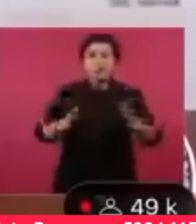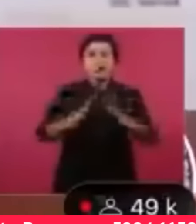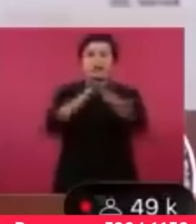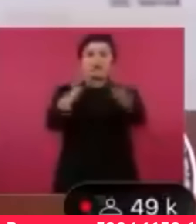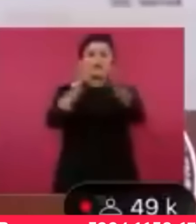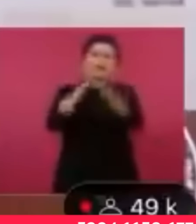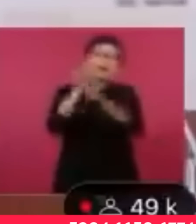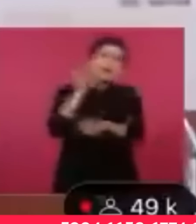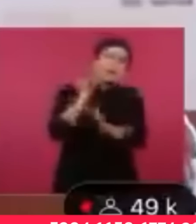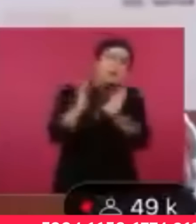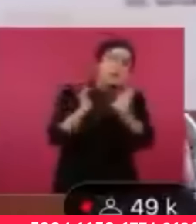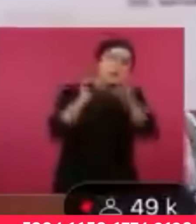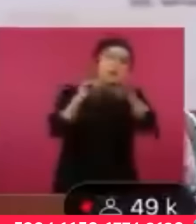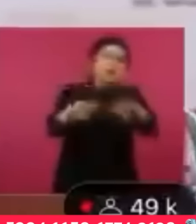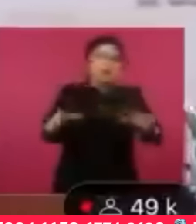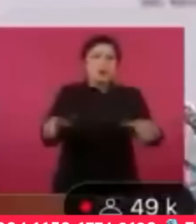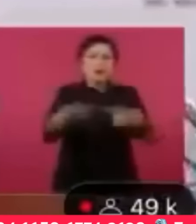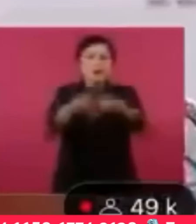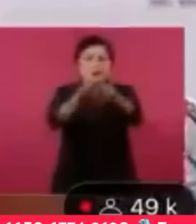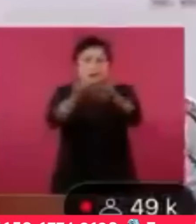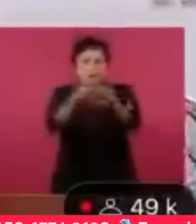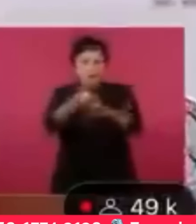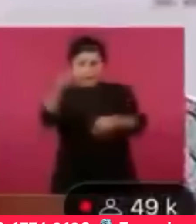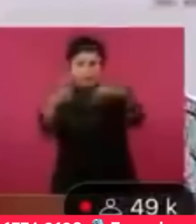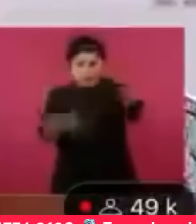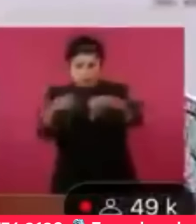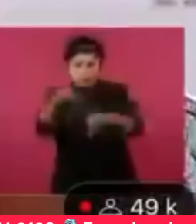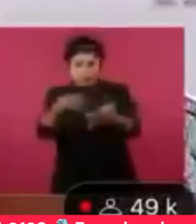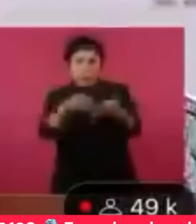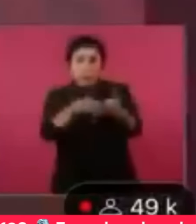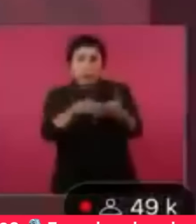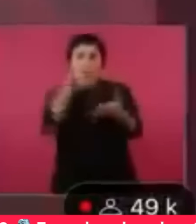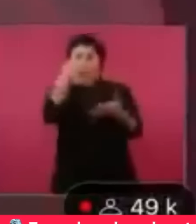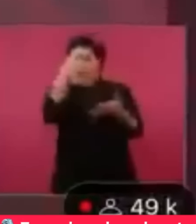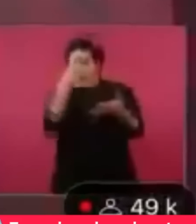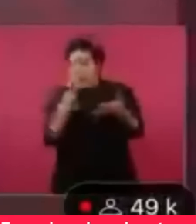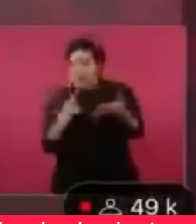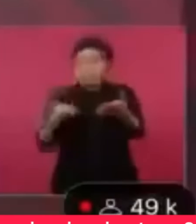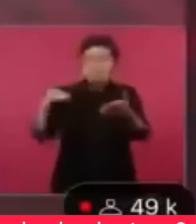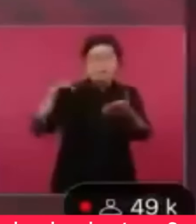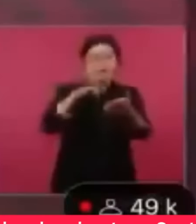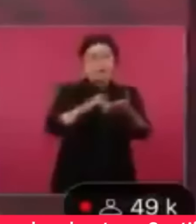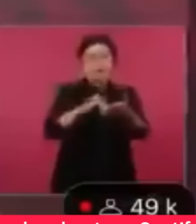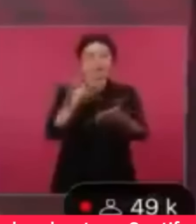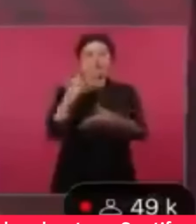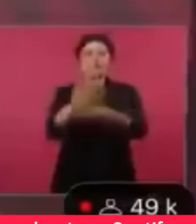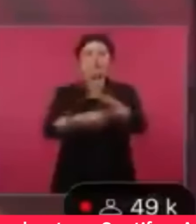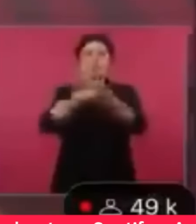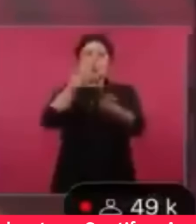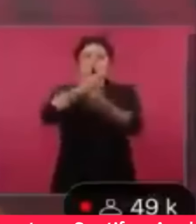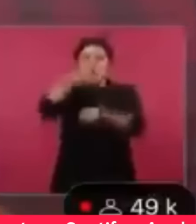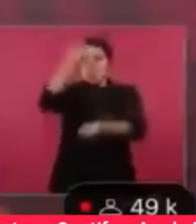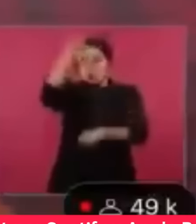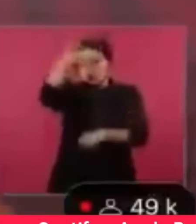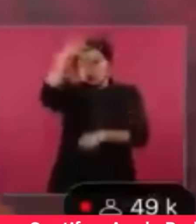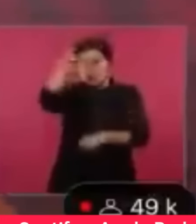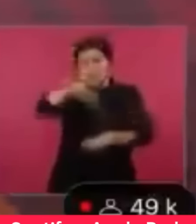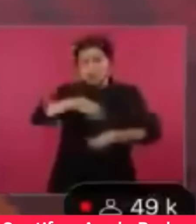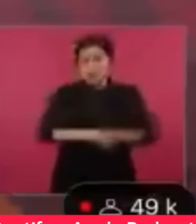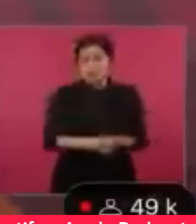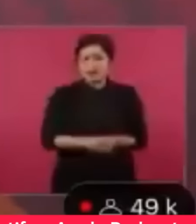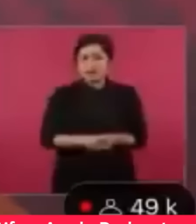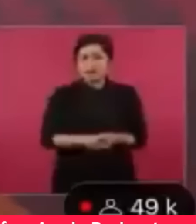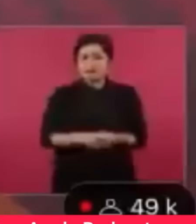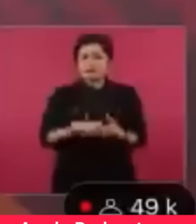experiencia los que puedan participar como juez magistr minist Yo he estado en contra de